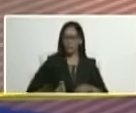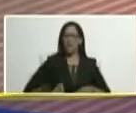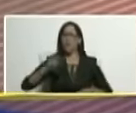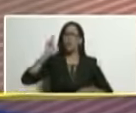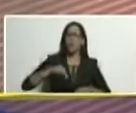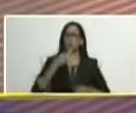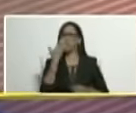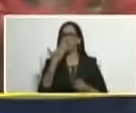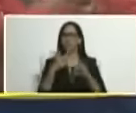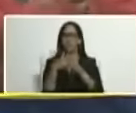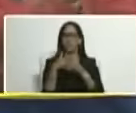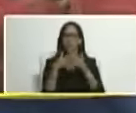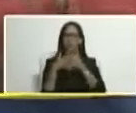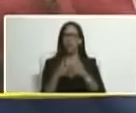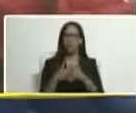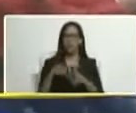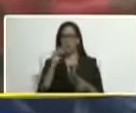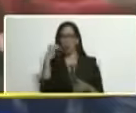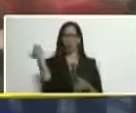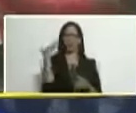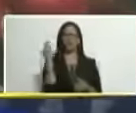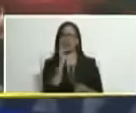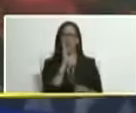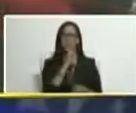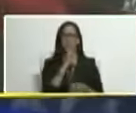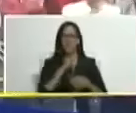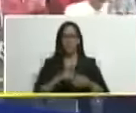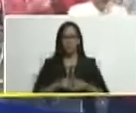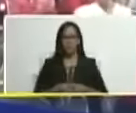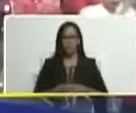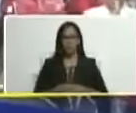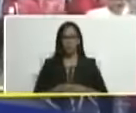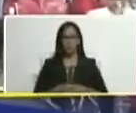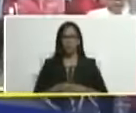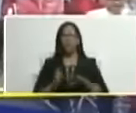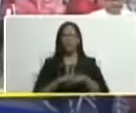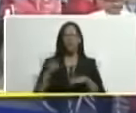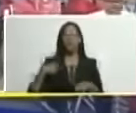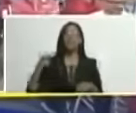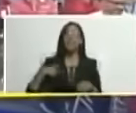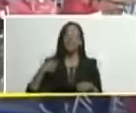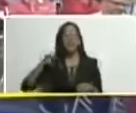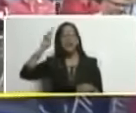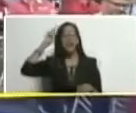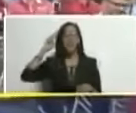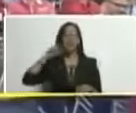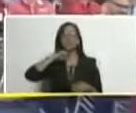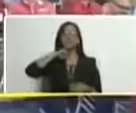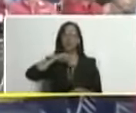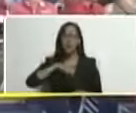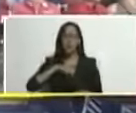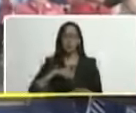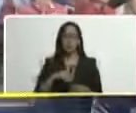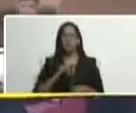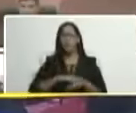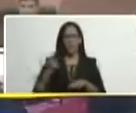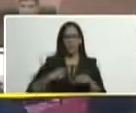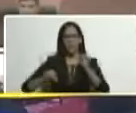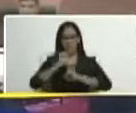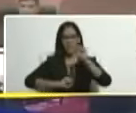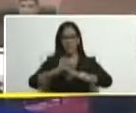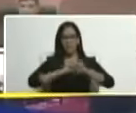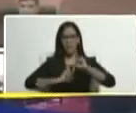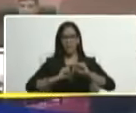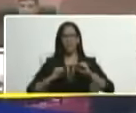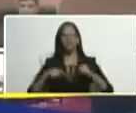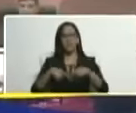al imperialismo y la oligarquía de los apellidos. Porque tenemos la razón histórica, porque defendemos la causa